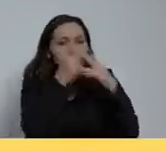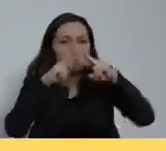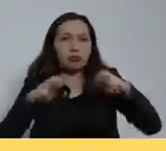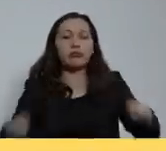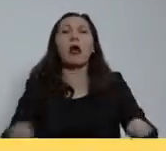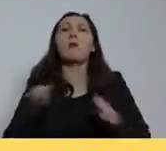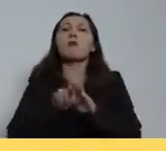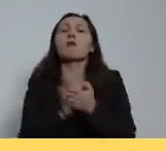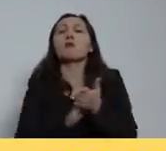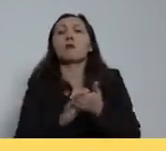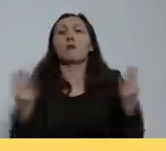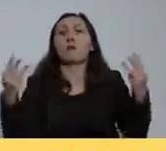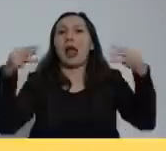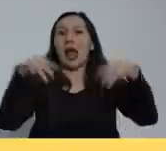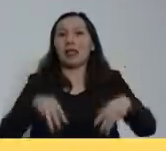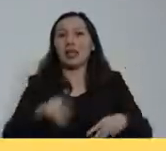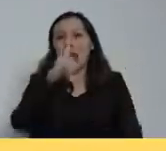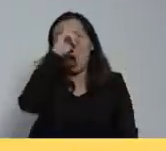Magallanes,